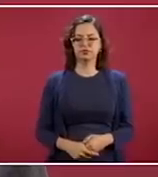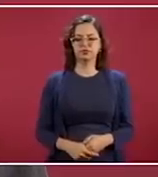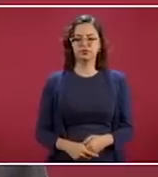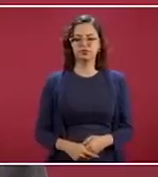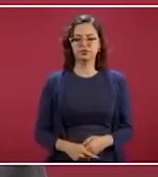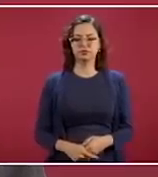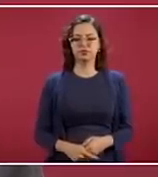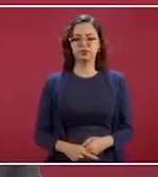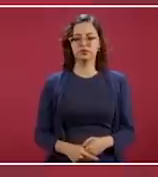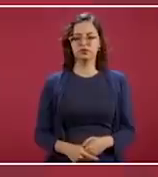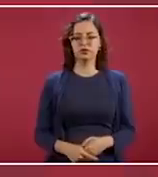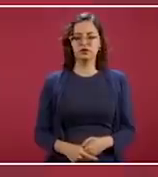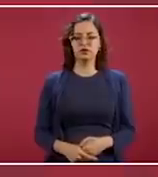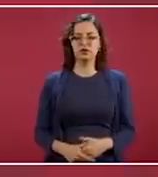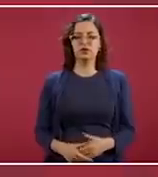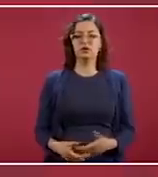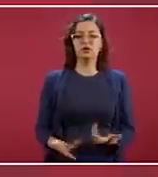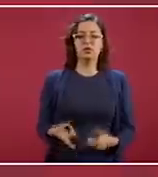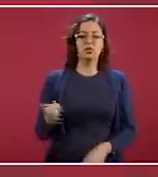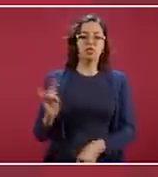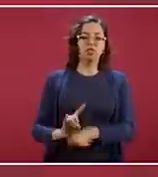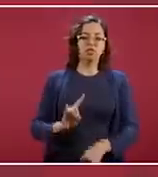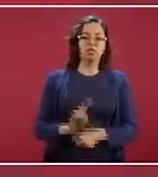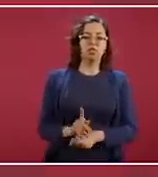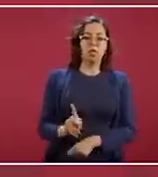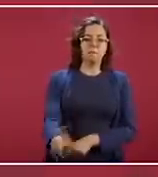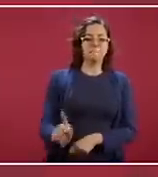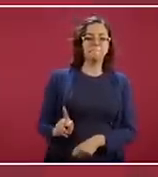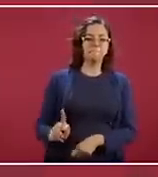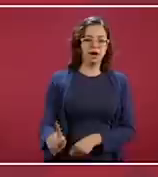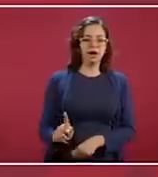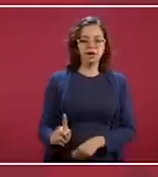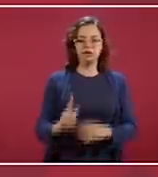No simulamos.